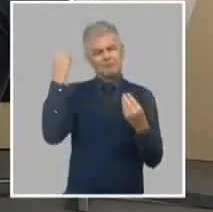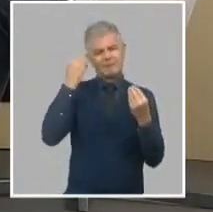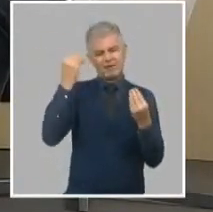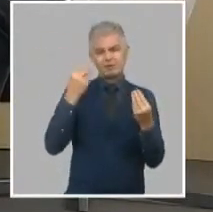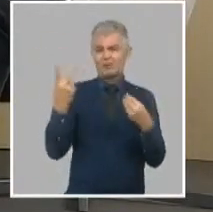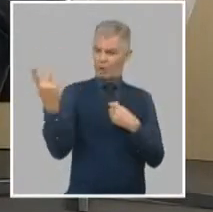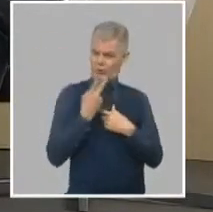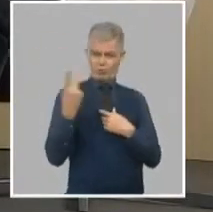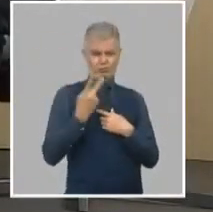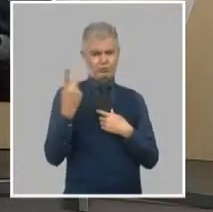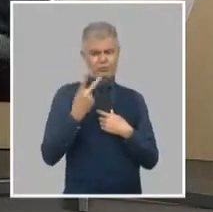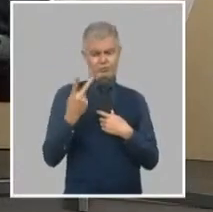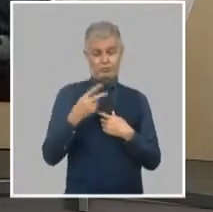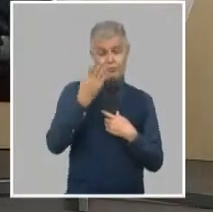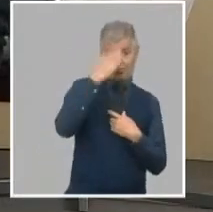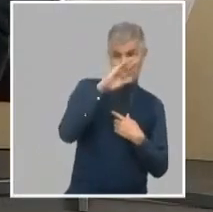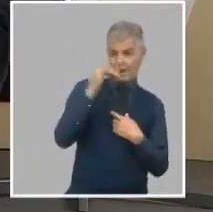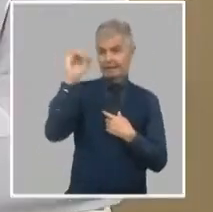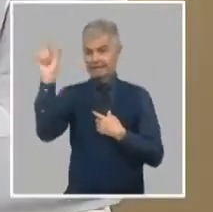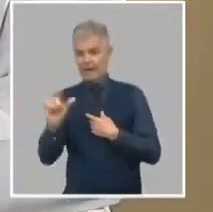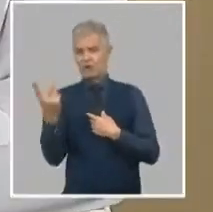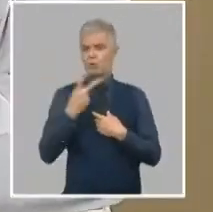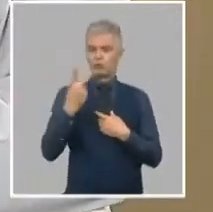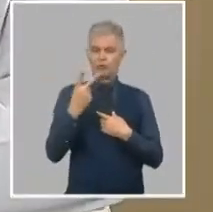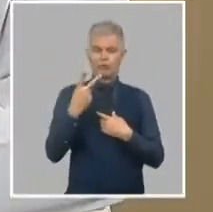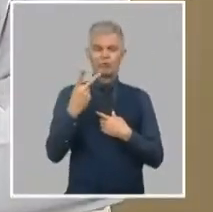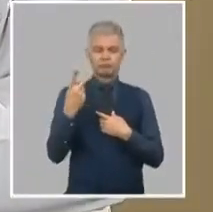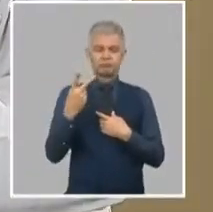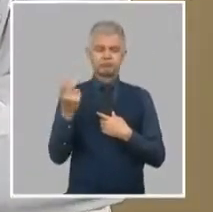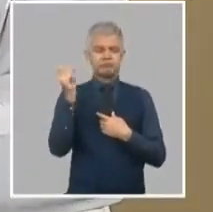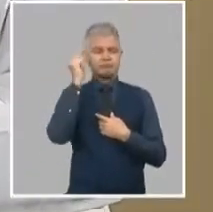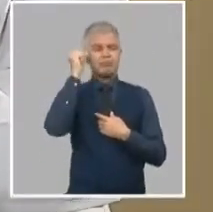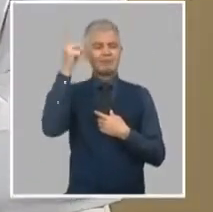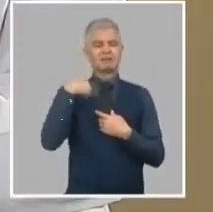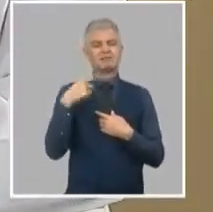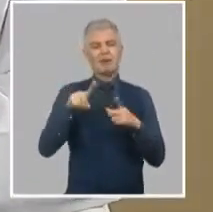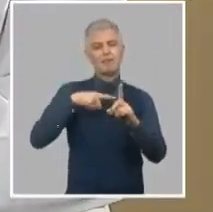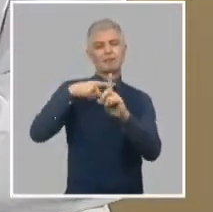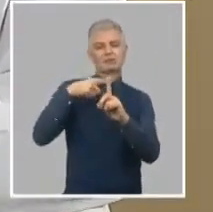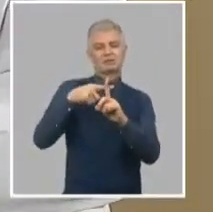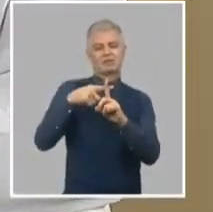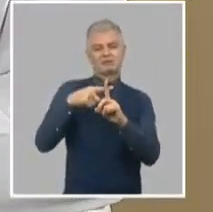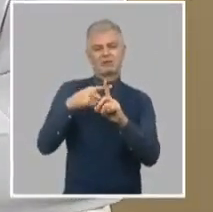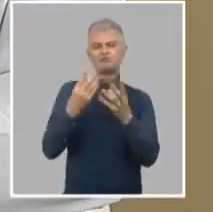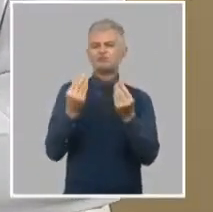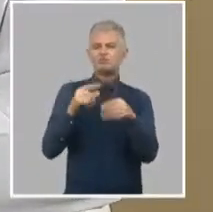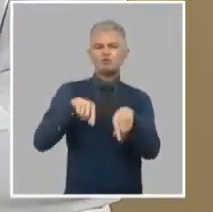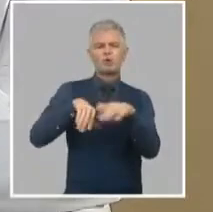Y sobre todo ellos vieron que íbamos a apoyarlos porque llevaban muchos días ya